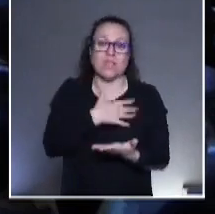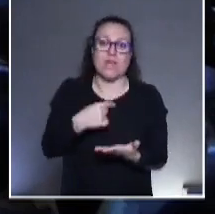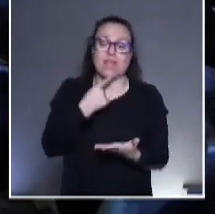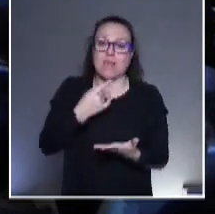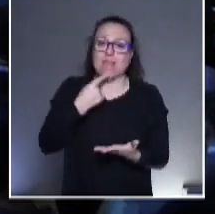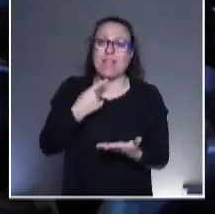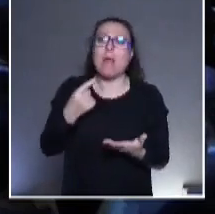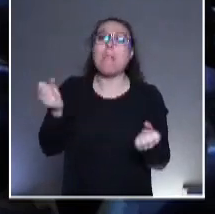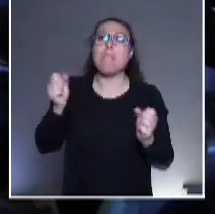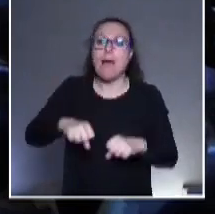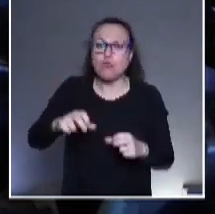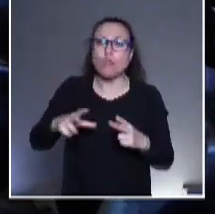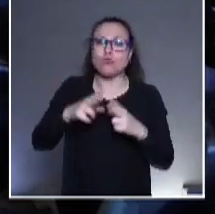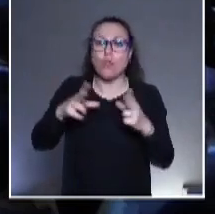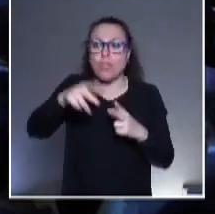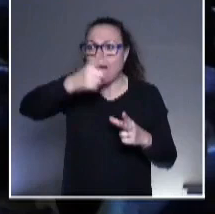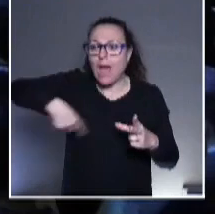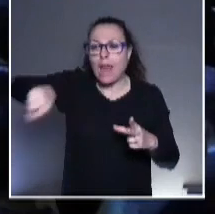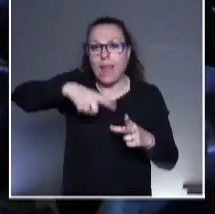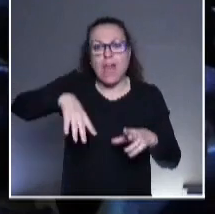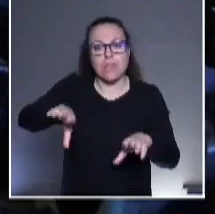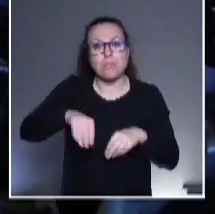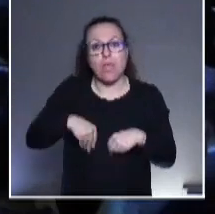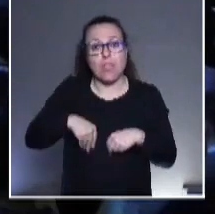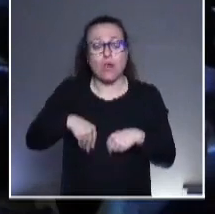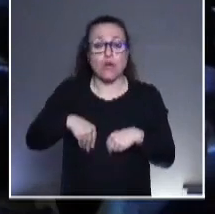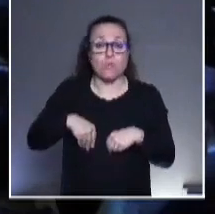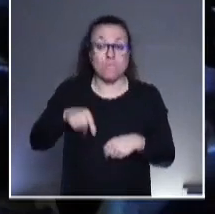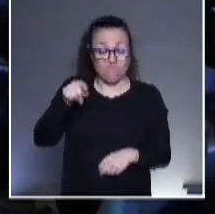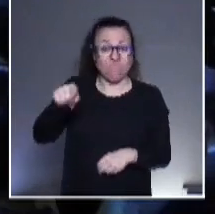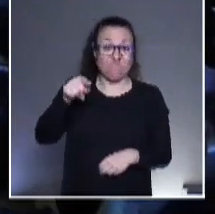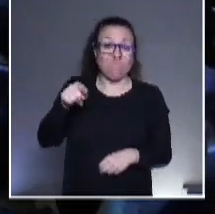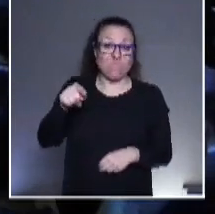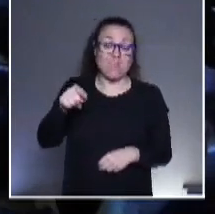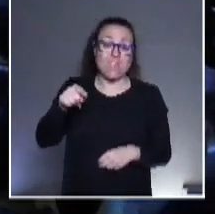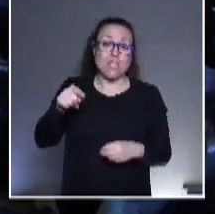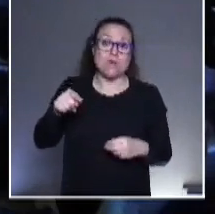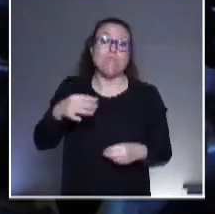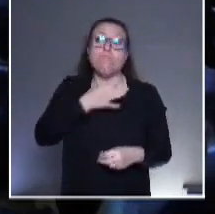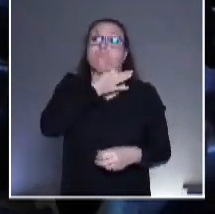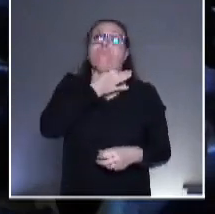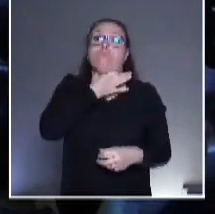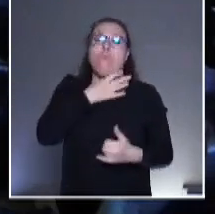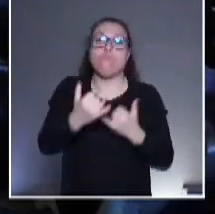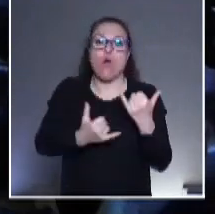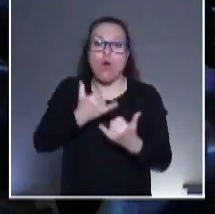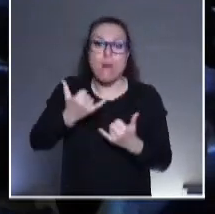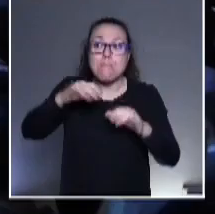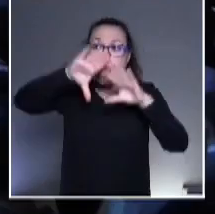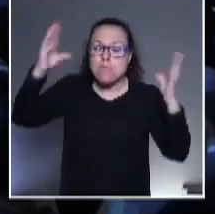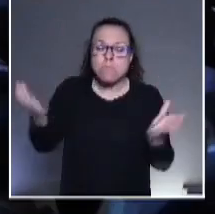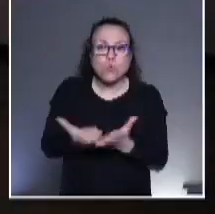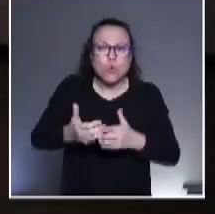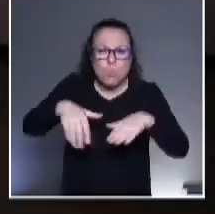un pacto social de aceptación, y además eso trajo o podía traer consigo un colapso absoluto planetario de